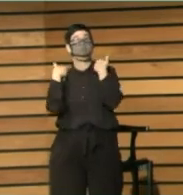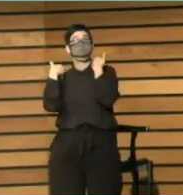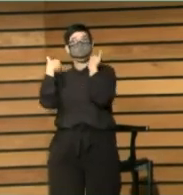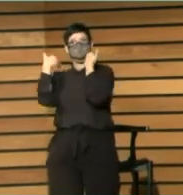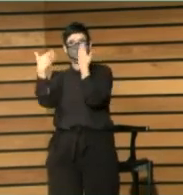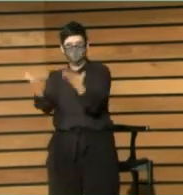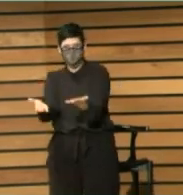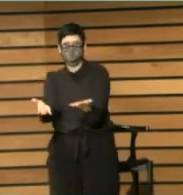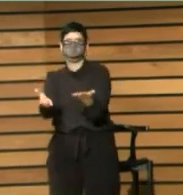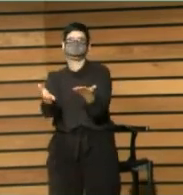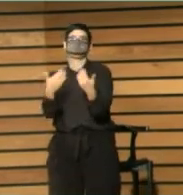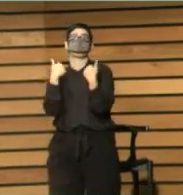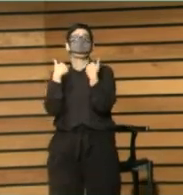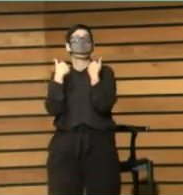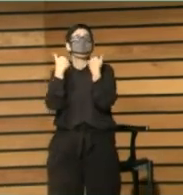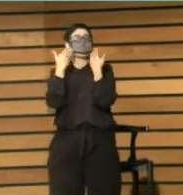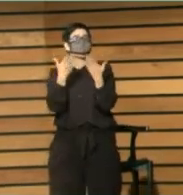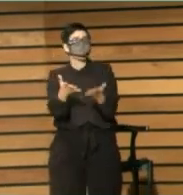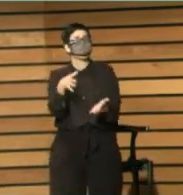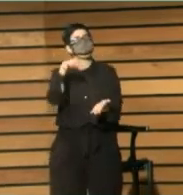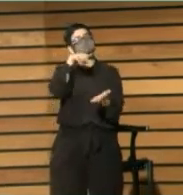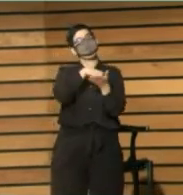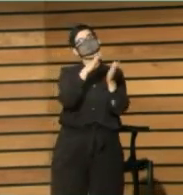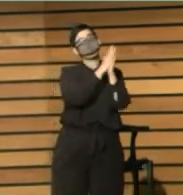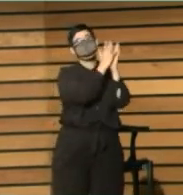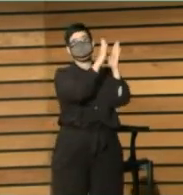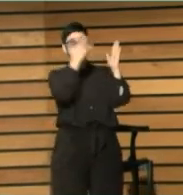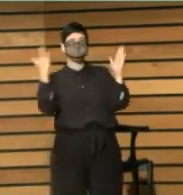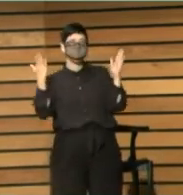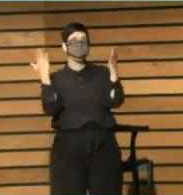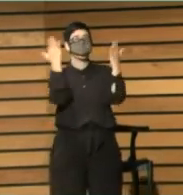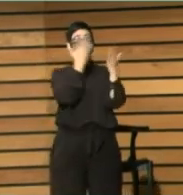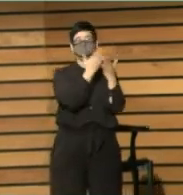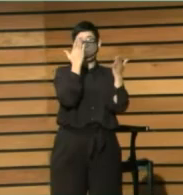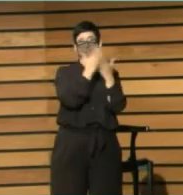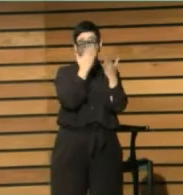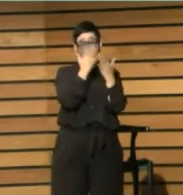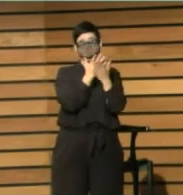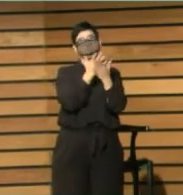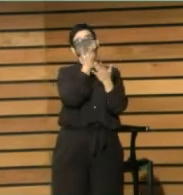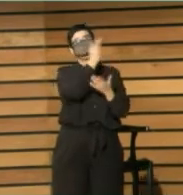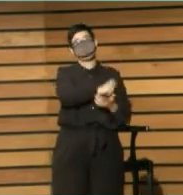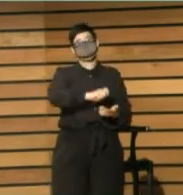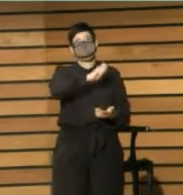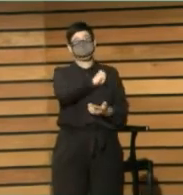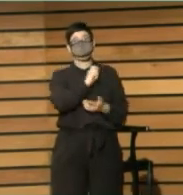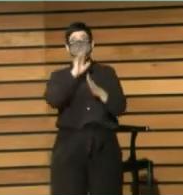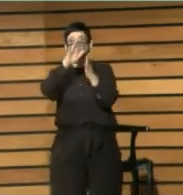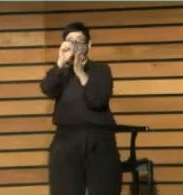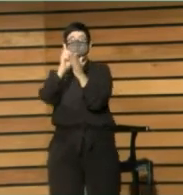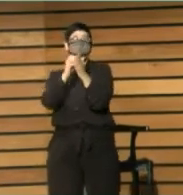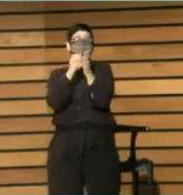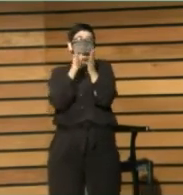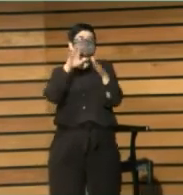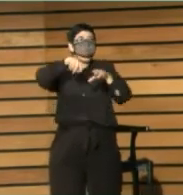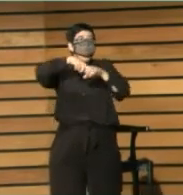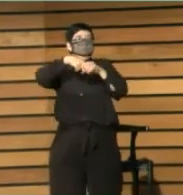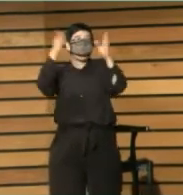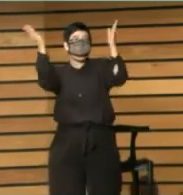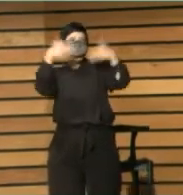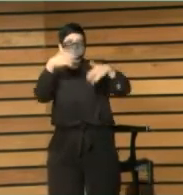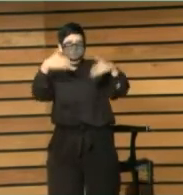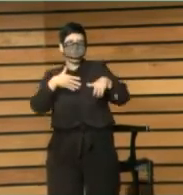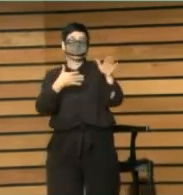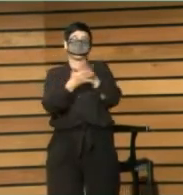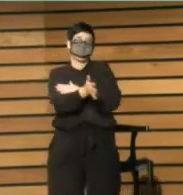la biblioteca del Instituto de Estudios Hispánicos. Pero como no tienen sitio, está todavía en mi casa. A ver si alguien